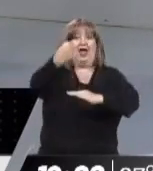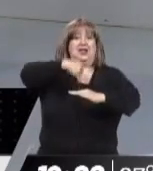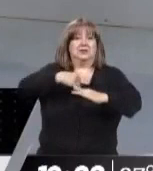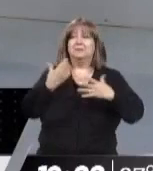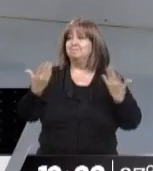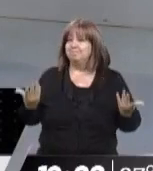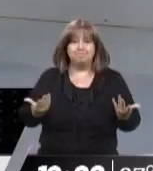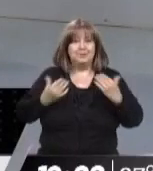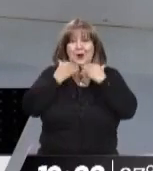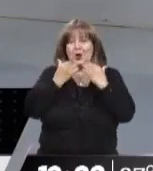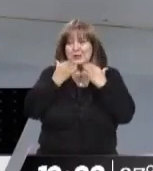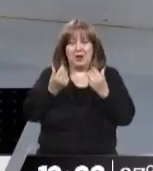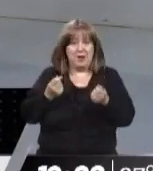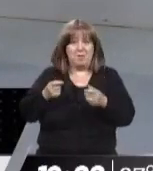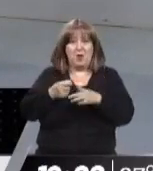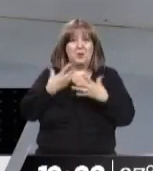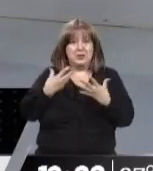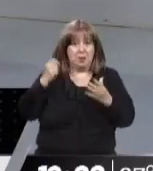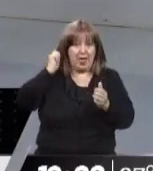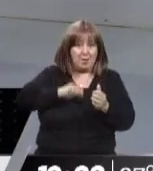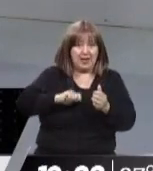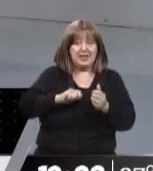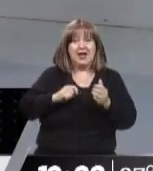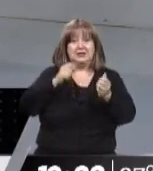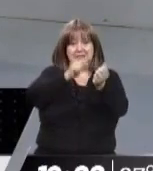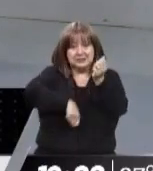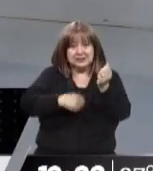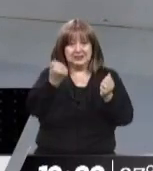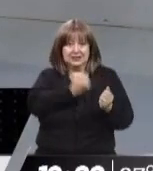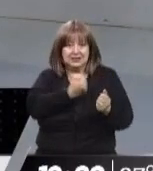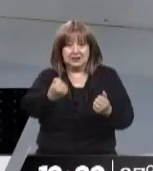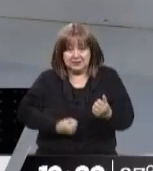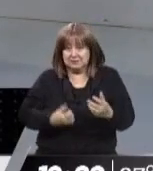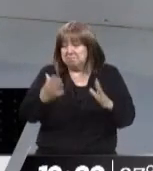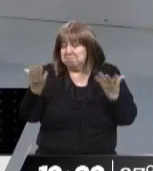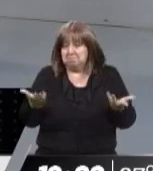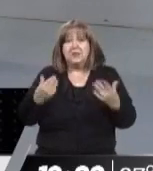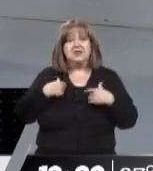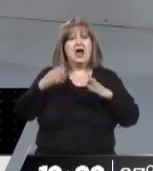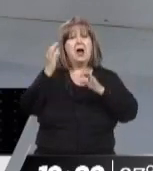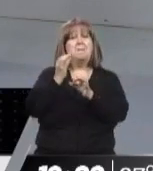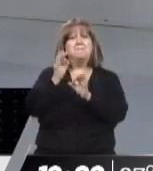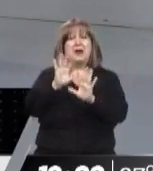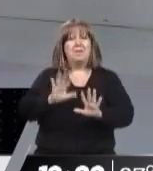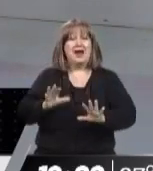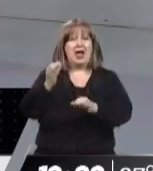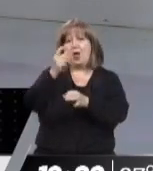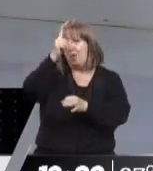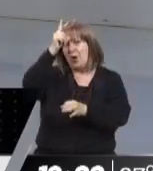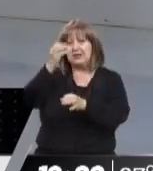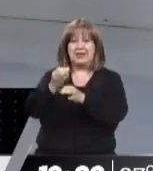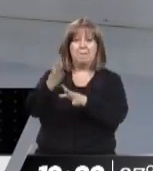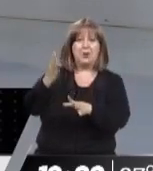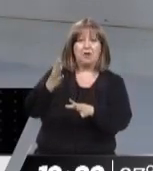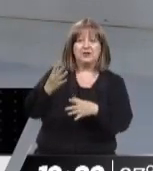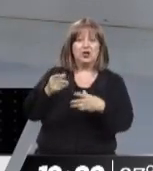mucha cautela, ¿no? Y mucho tacto, que bueno, los especialistas están abocados y preparados para ese tipo de situaciones de